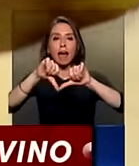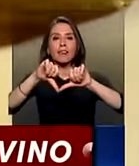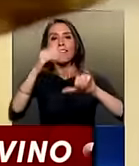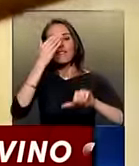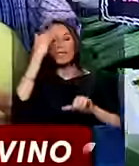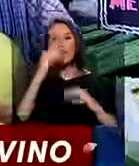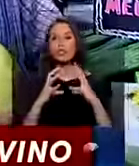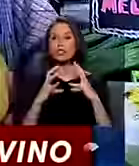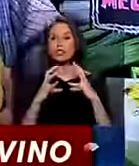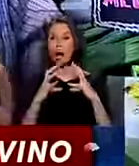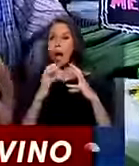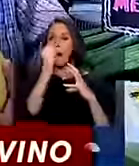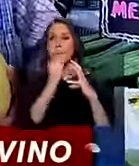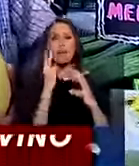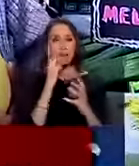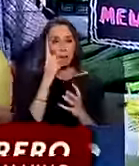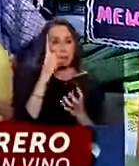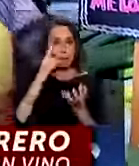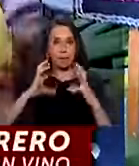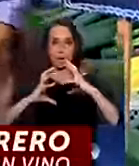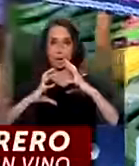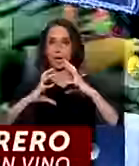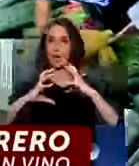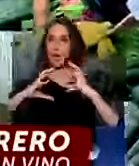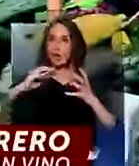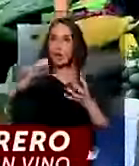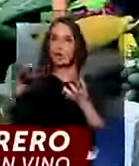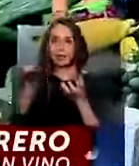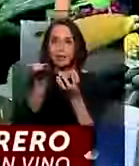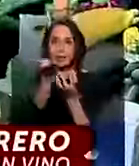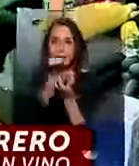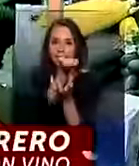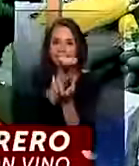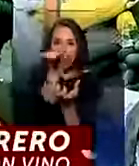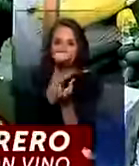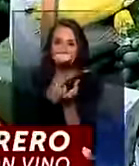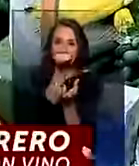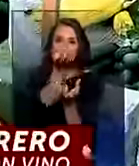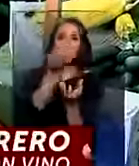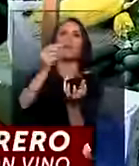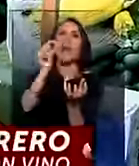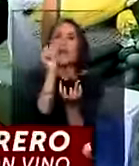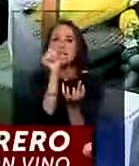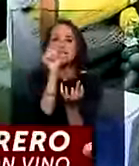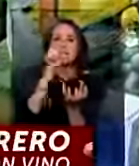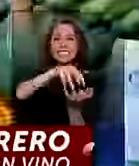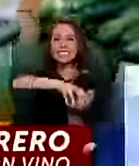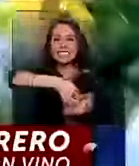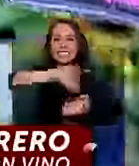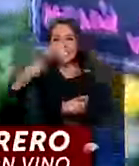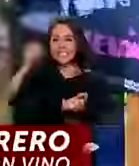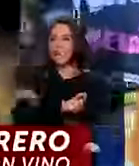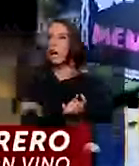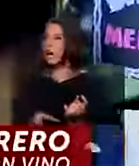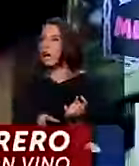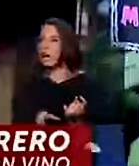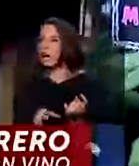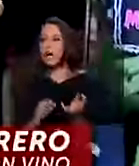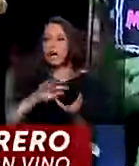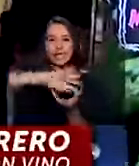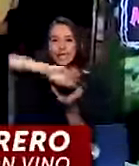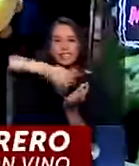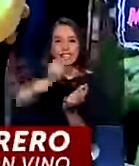popular Melvin. Primero que nada, le vamos a cortar arribita para vaciar la semilla. Tenemos que sacarle realmente